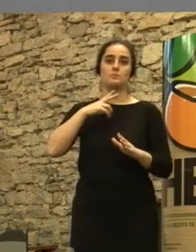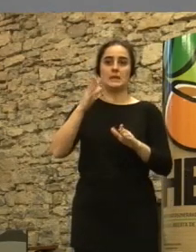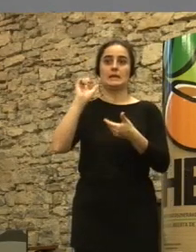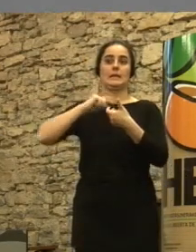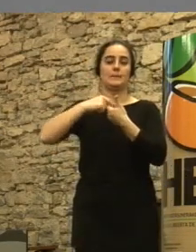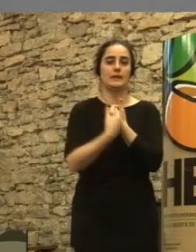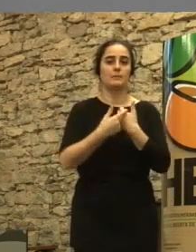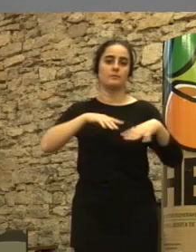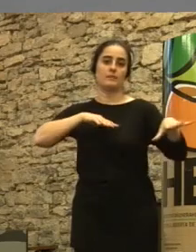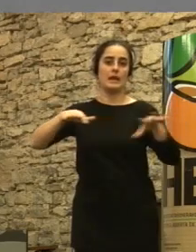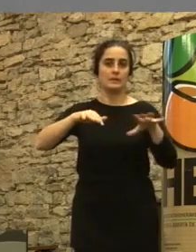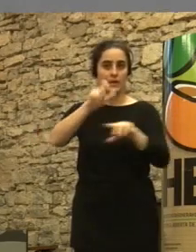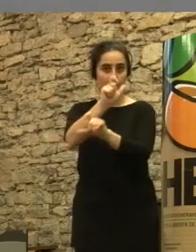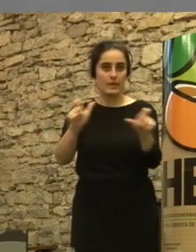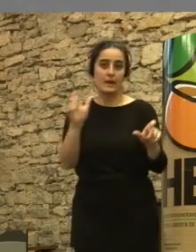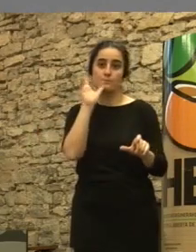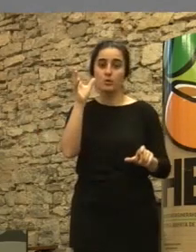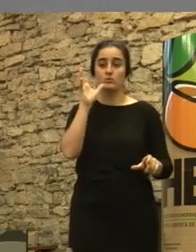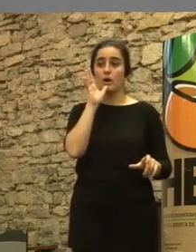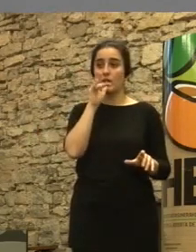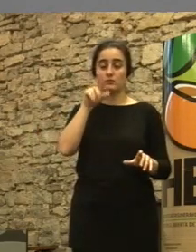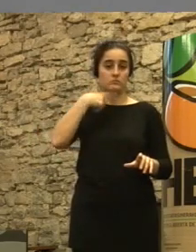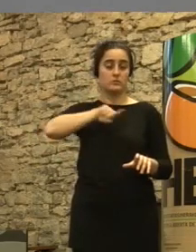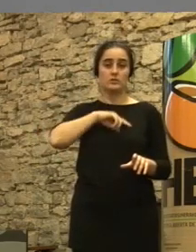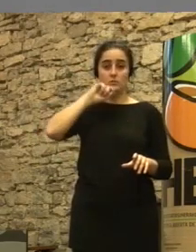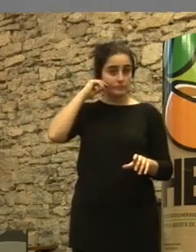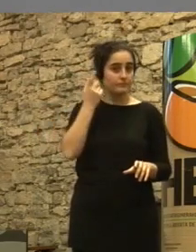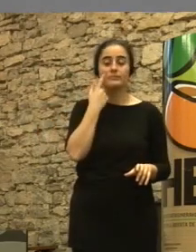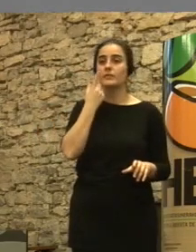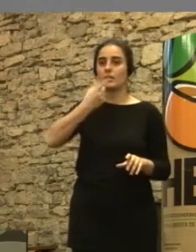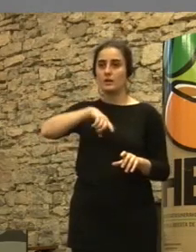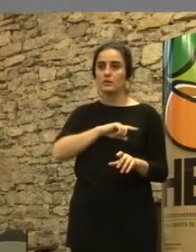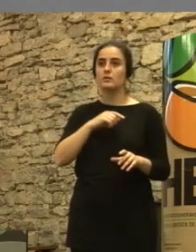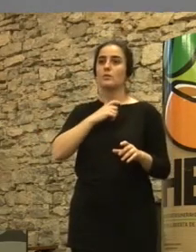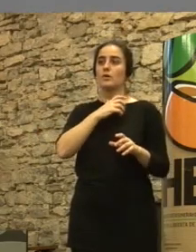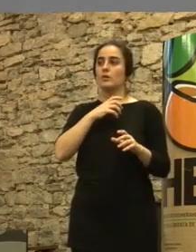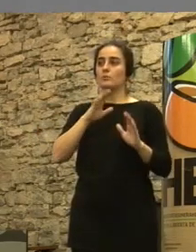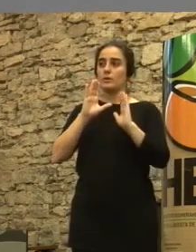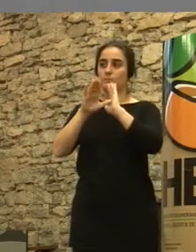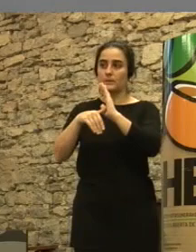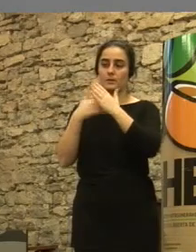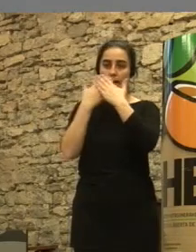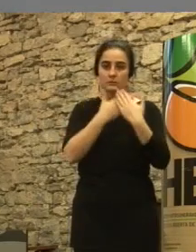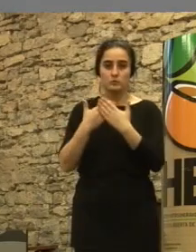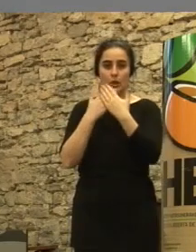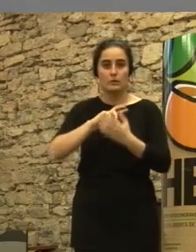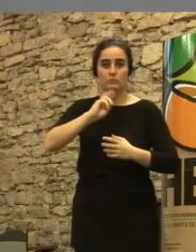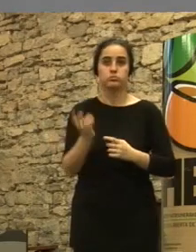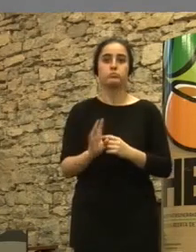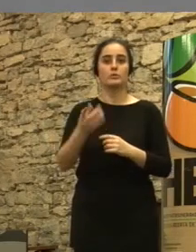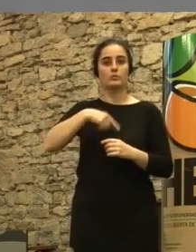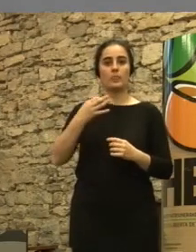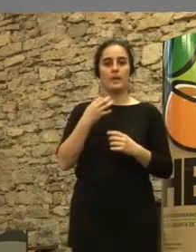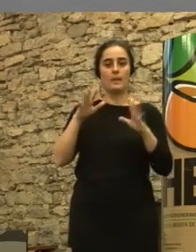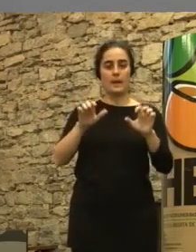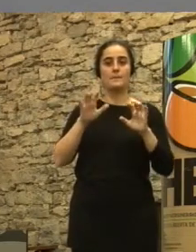esa proactividad ciudadana, porque ahora mismo, y yo creo que no nos estamos dando cuenta, y tardaremos en estudiarlo y tardaremos en intentar encontrar un poco las vacunas, pero tenemos que aprender